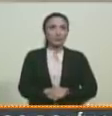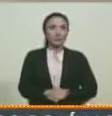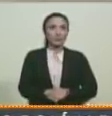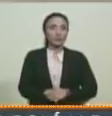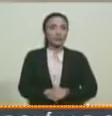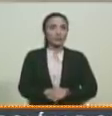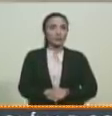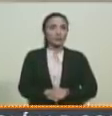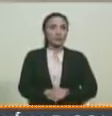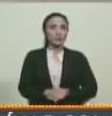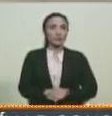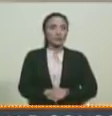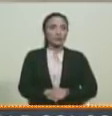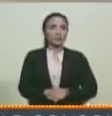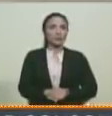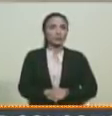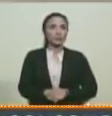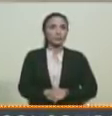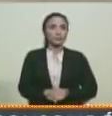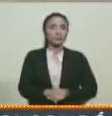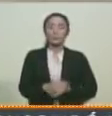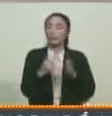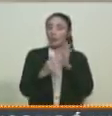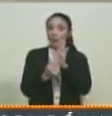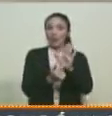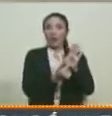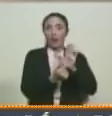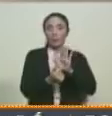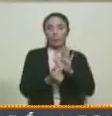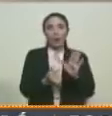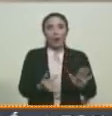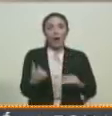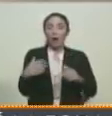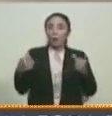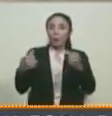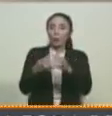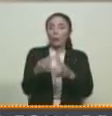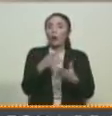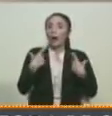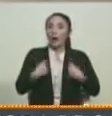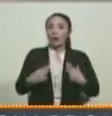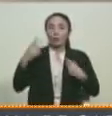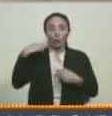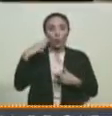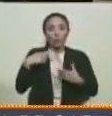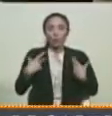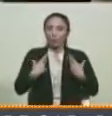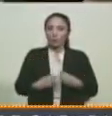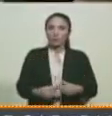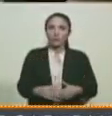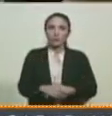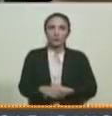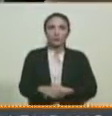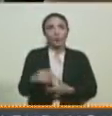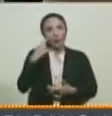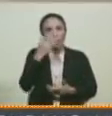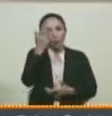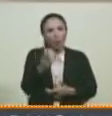Yo puse como ejemplo, aquí hay gente como Didalco Bolívar, el propio Aristóbulo, que deben